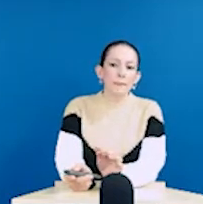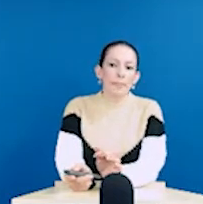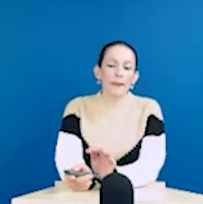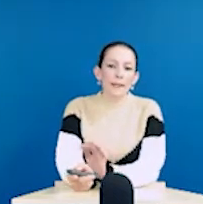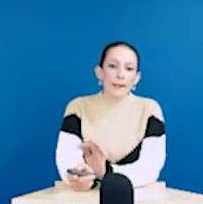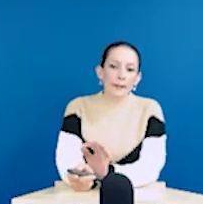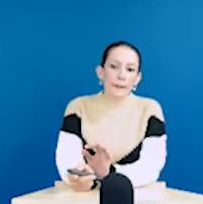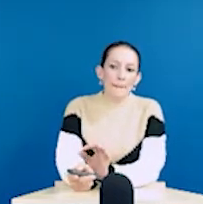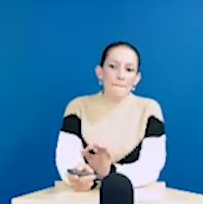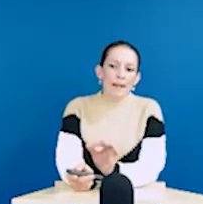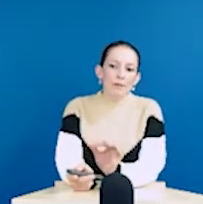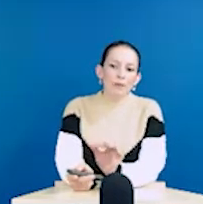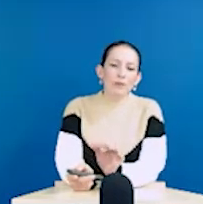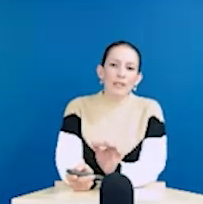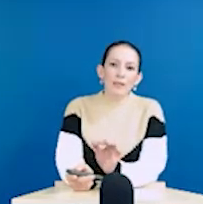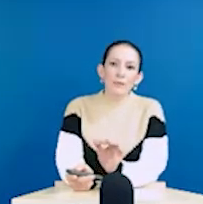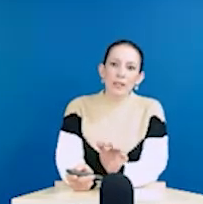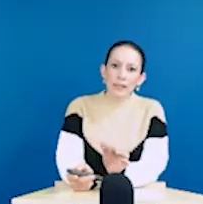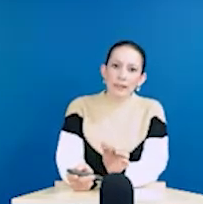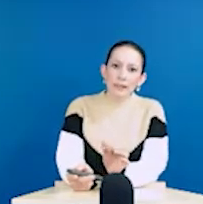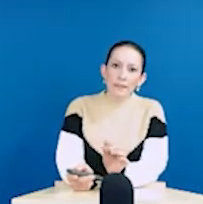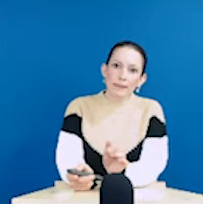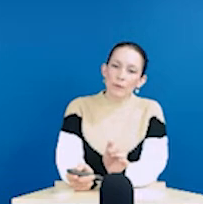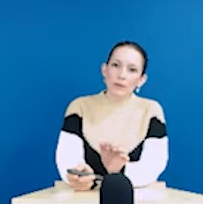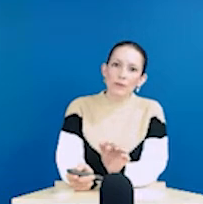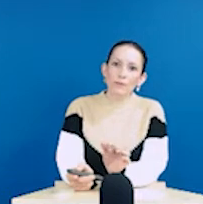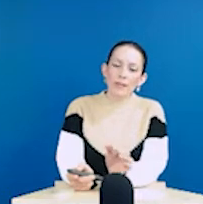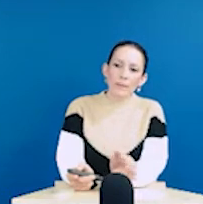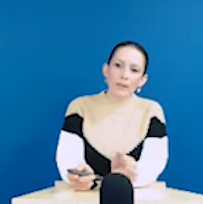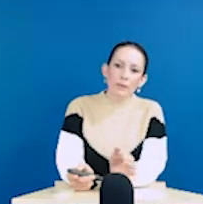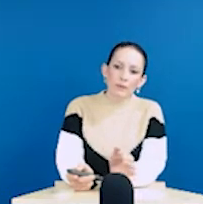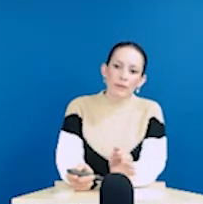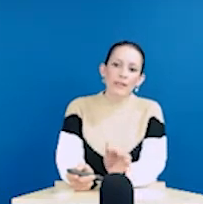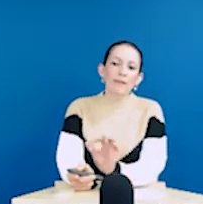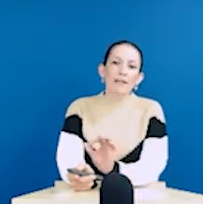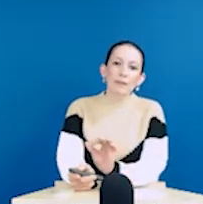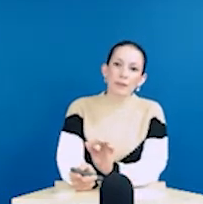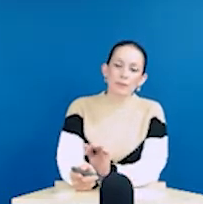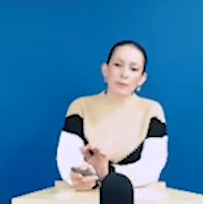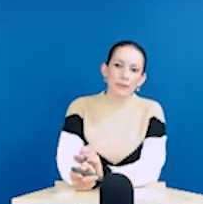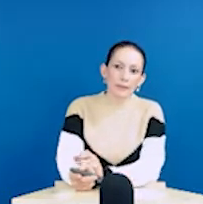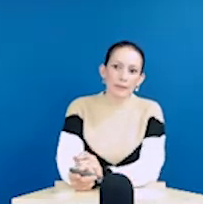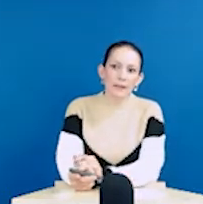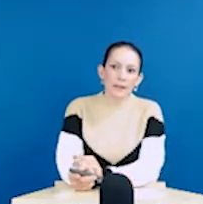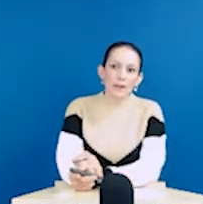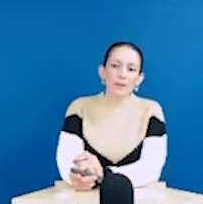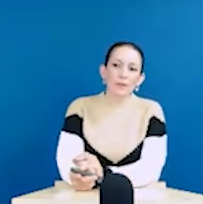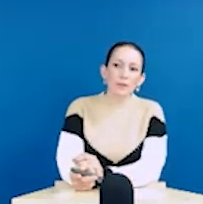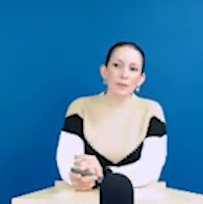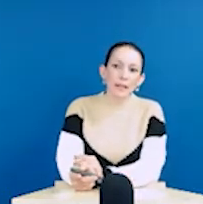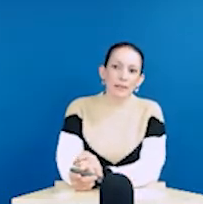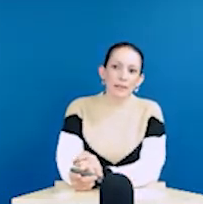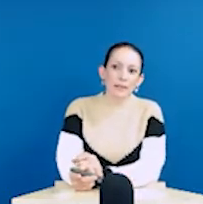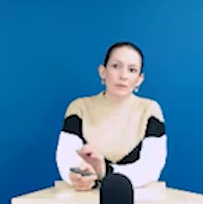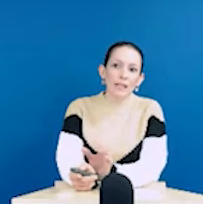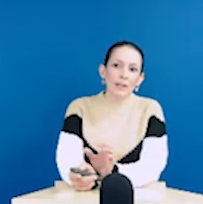partida para nosotros identificar qué está pasando con estos medicamentos que van a recibir estos pacientes. Los